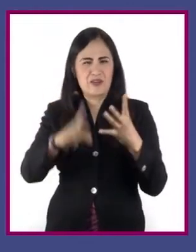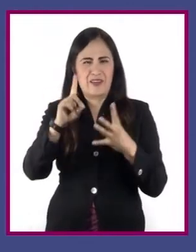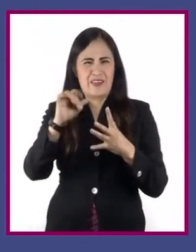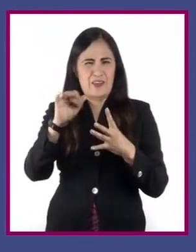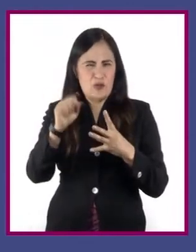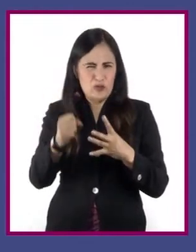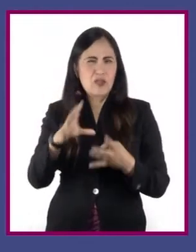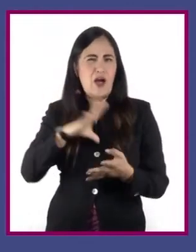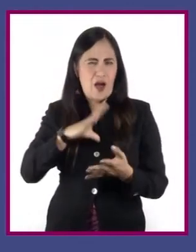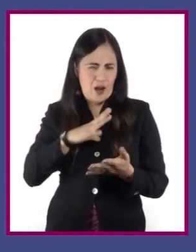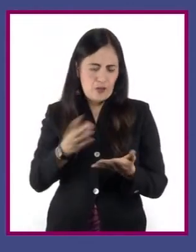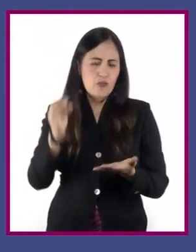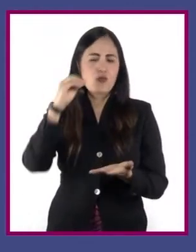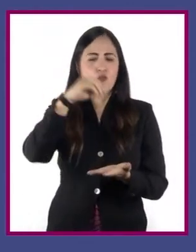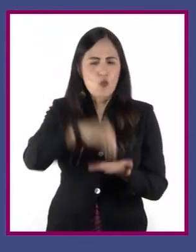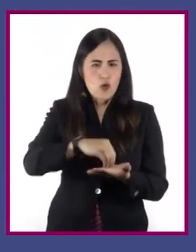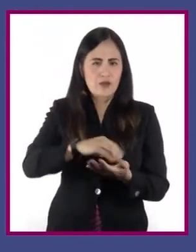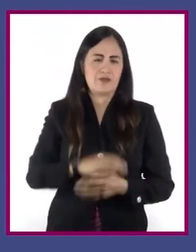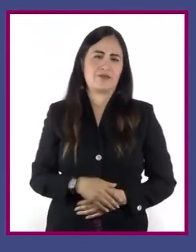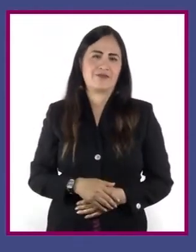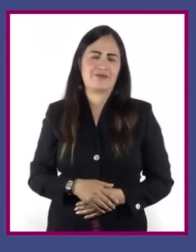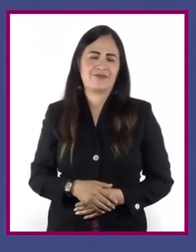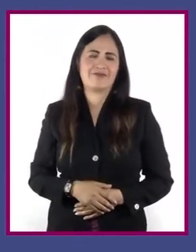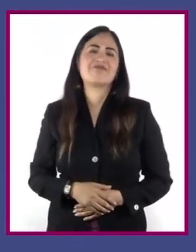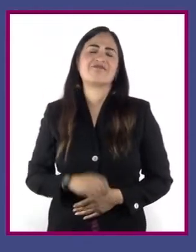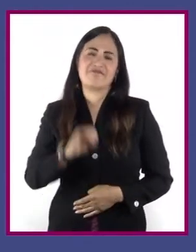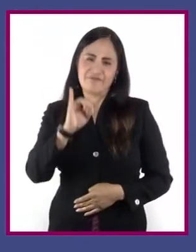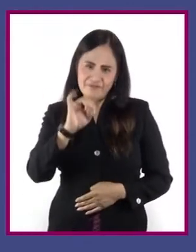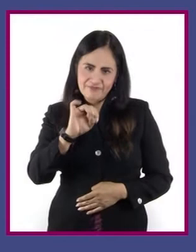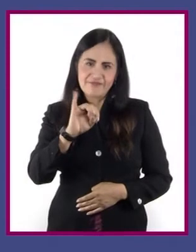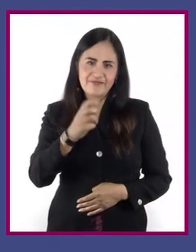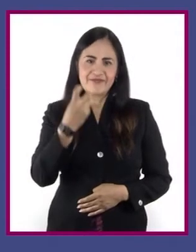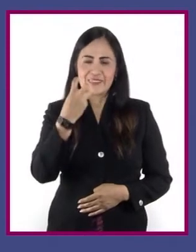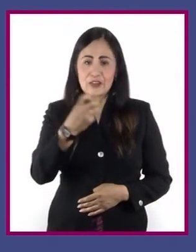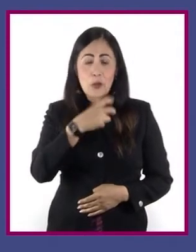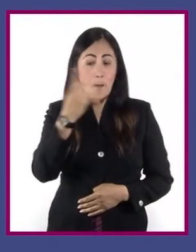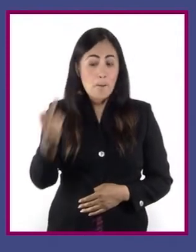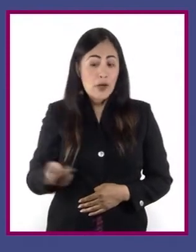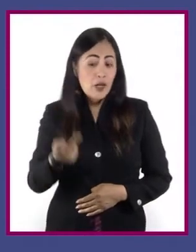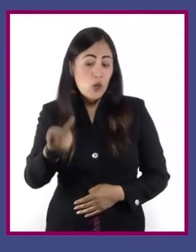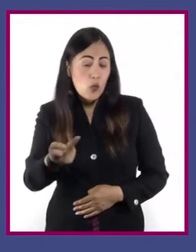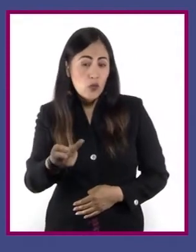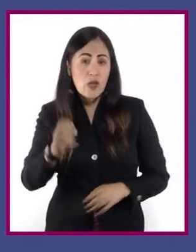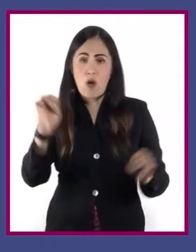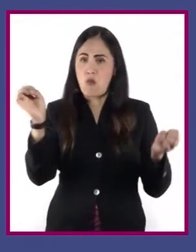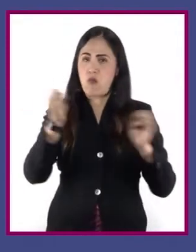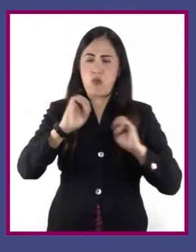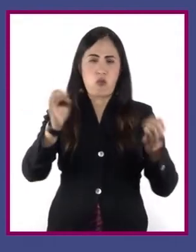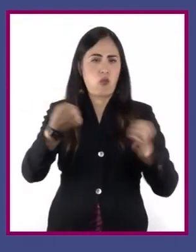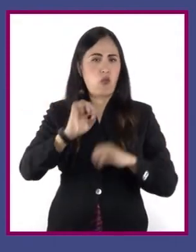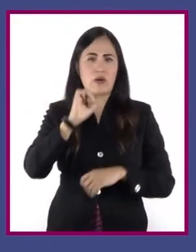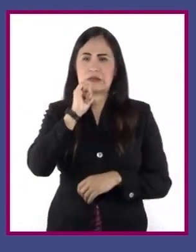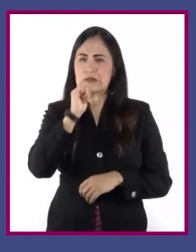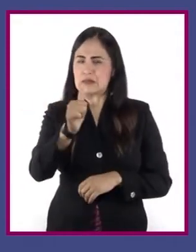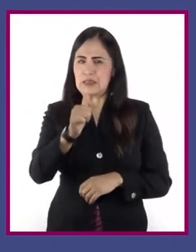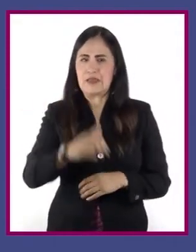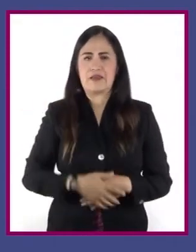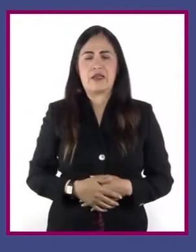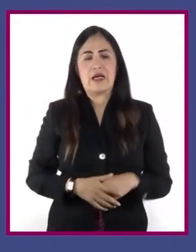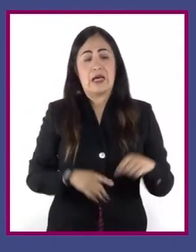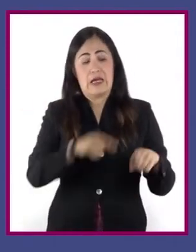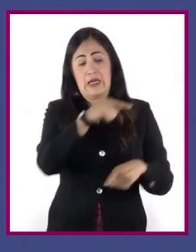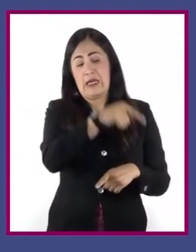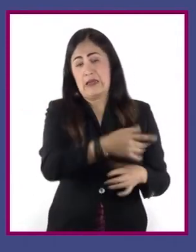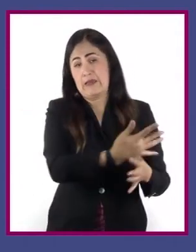Eso es cierto. Como pueden ver, no hay una sola pregunta y es posible citar directamente a la o